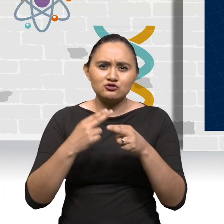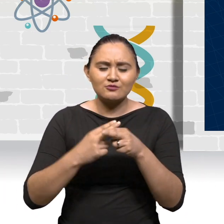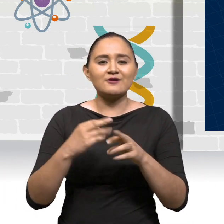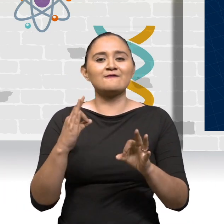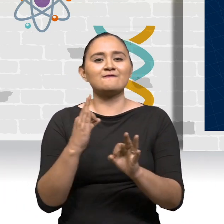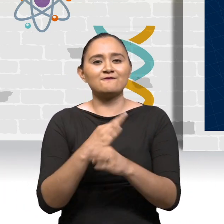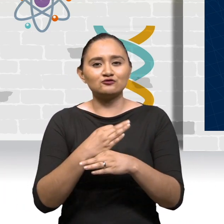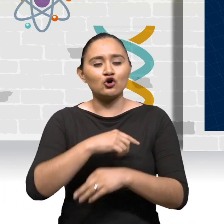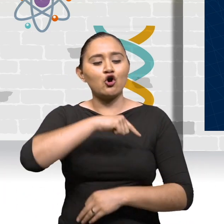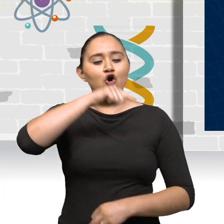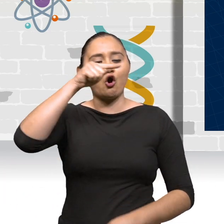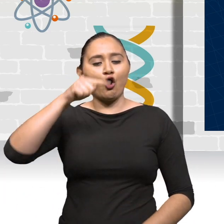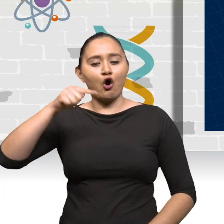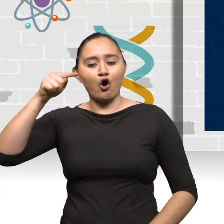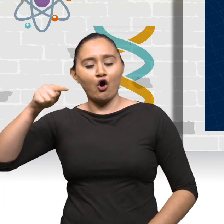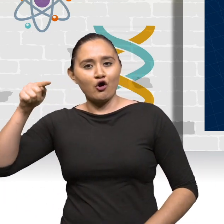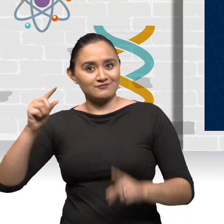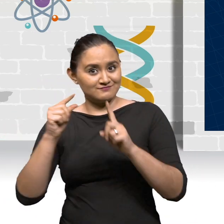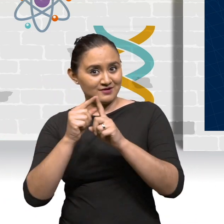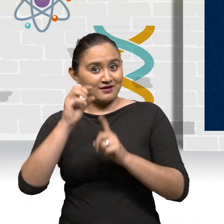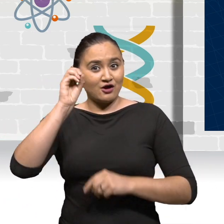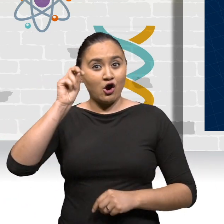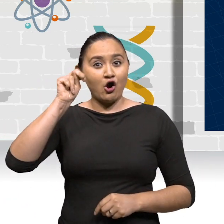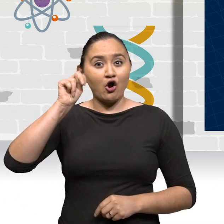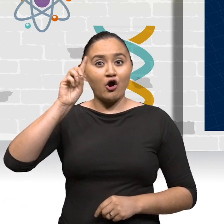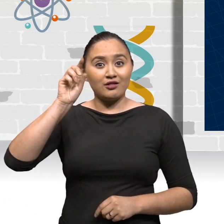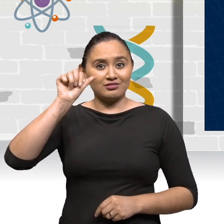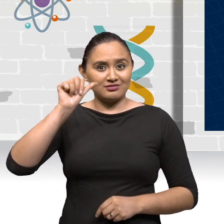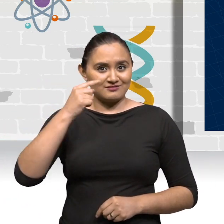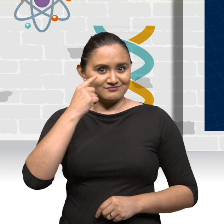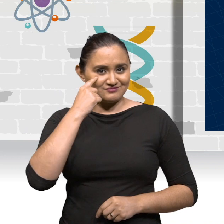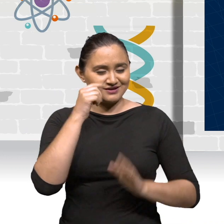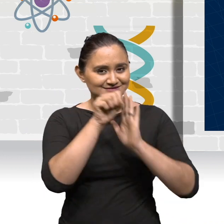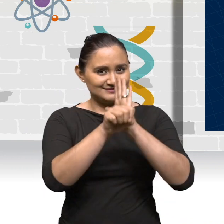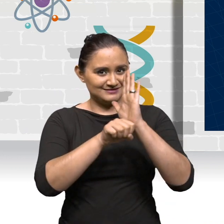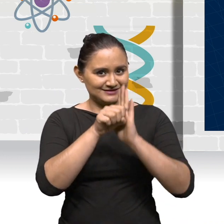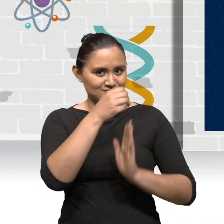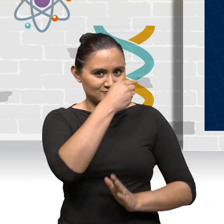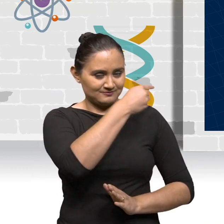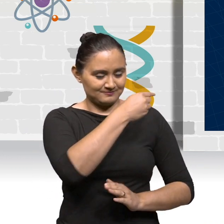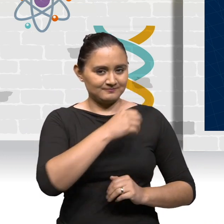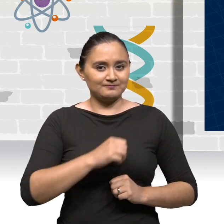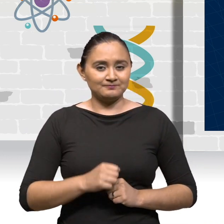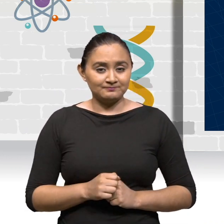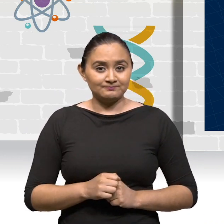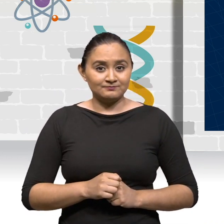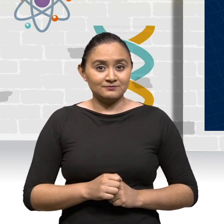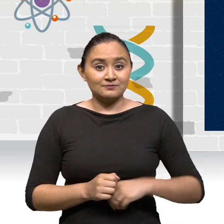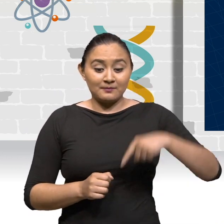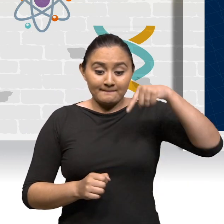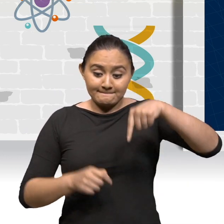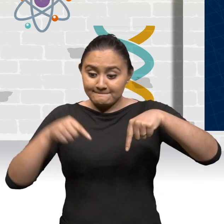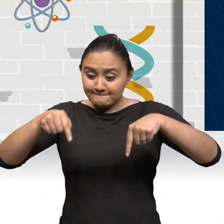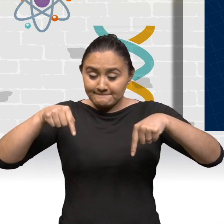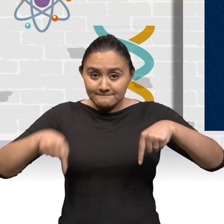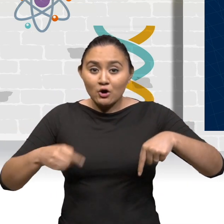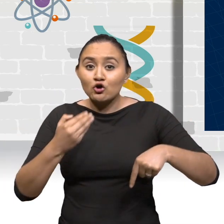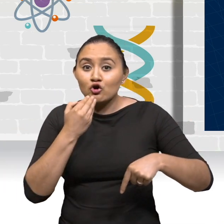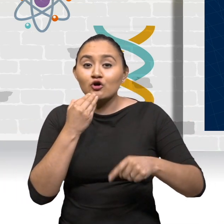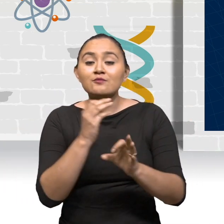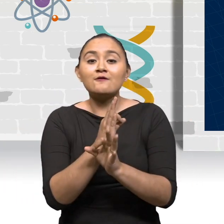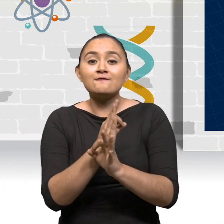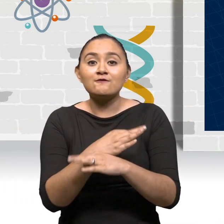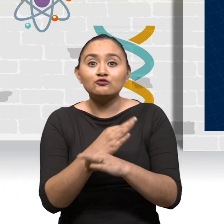denominadas funciones de onda, que denotamos con la letra griega psi, es decir, que la posición está dada por la función psi en